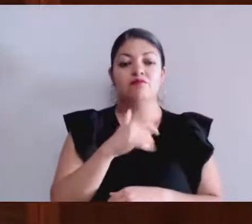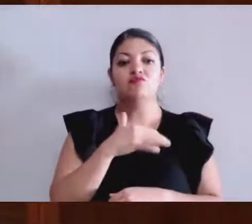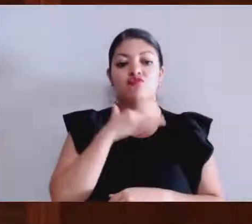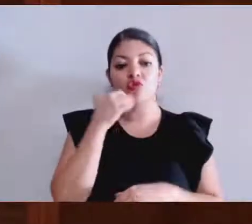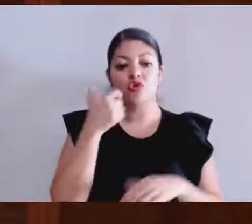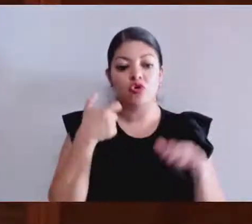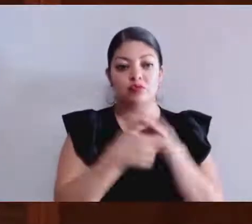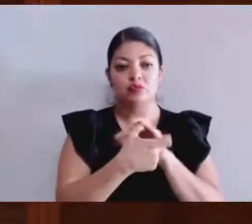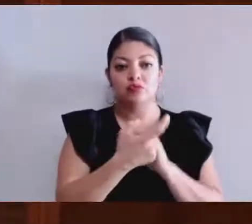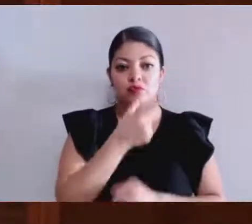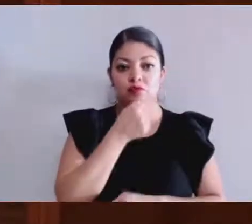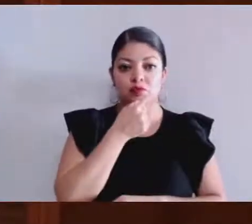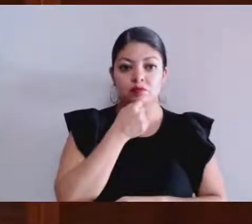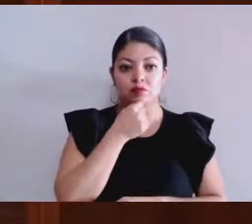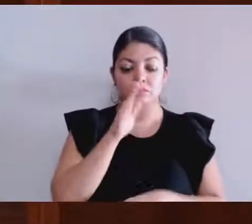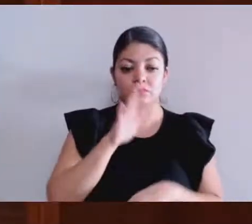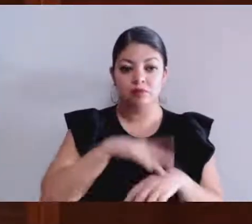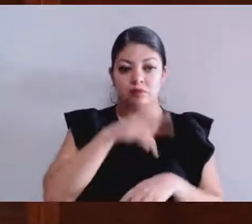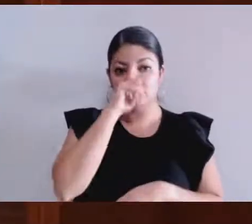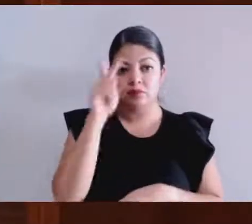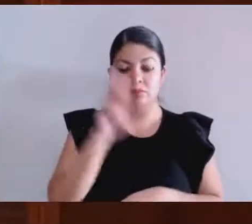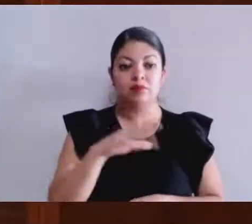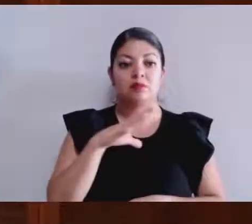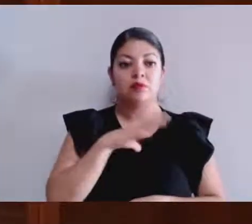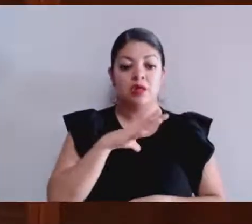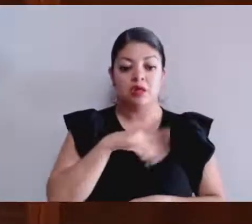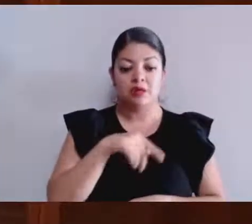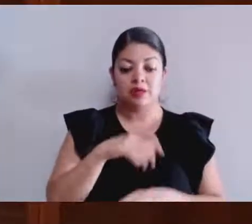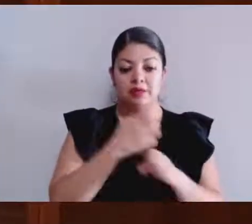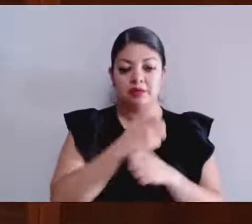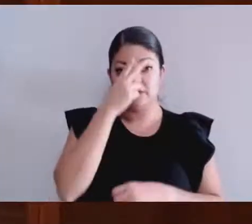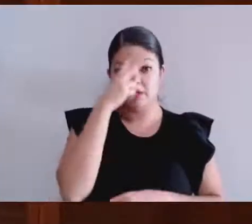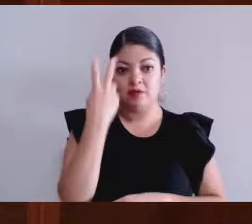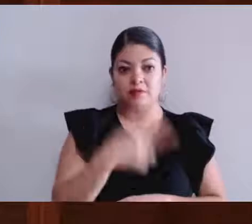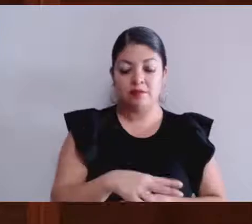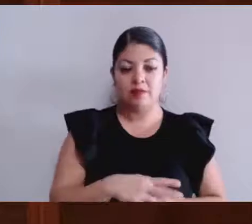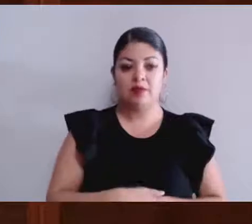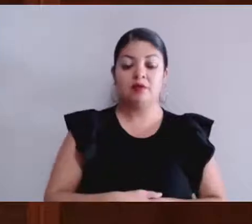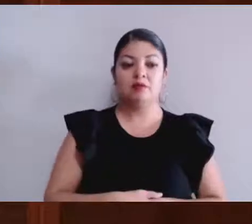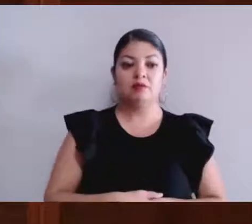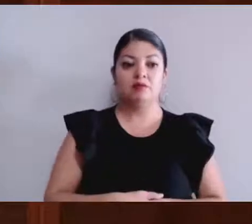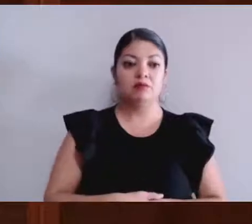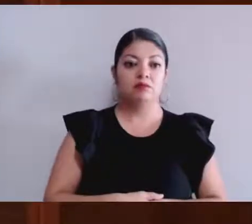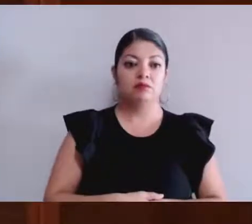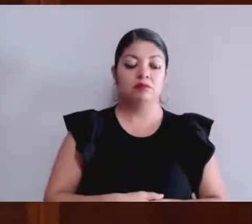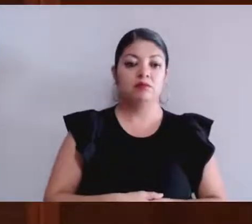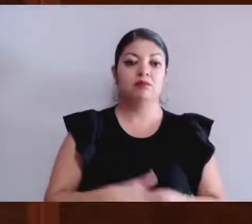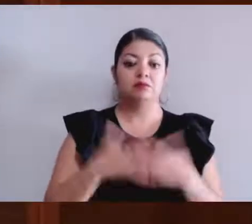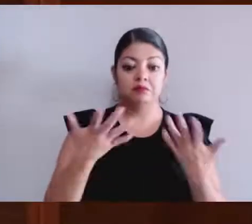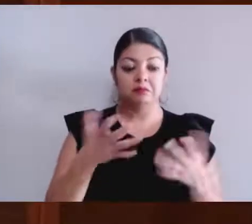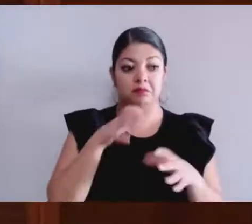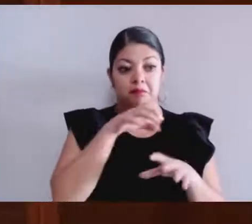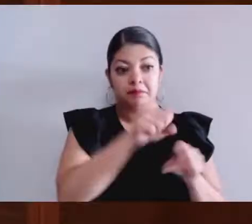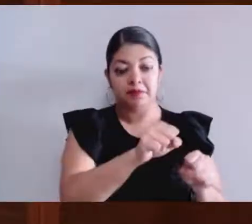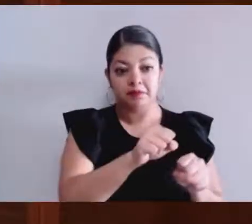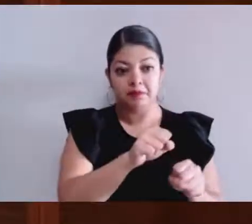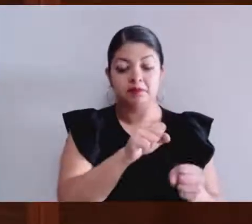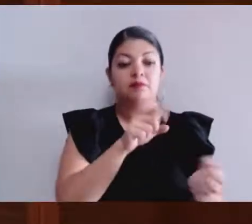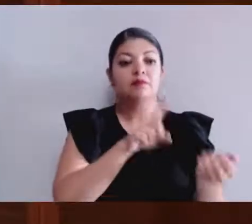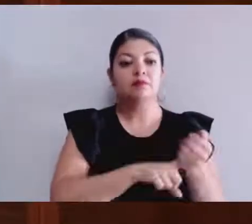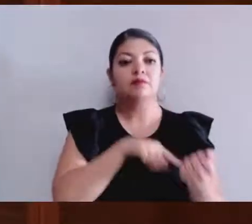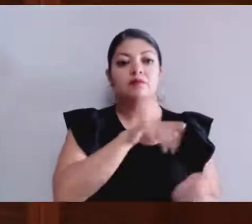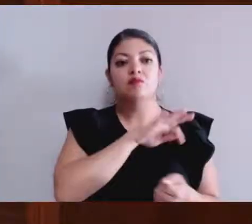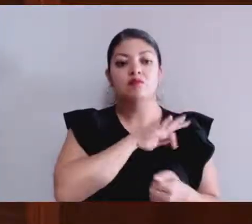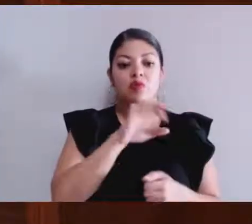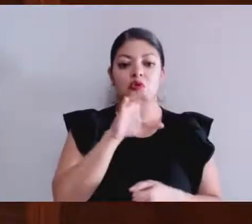corrupción policíaca que lamentablemente existe en nuestro Estado de México, pues se les detiene con el objeto